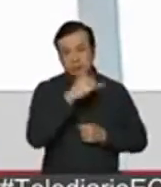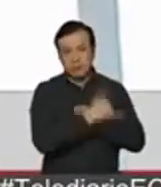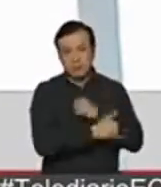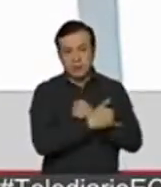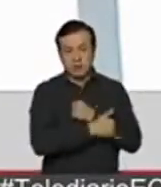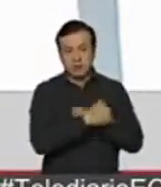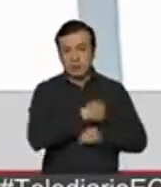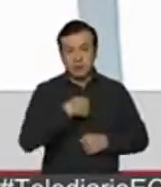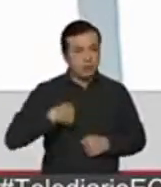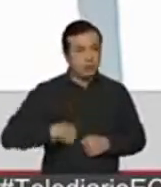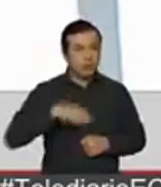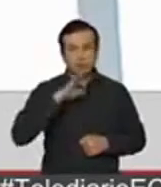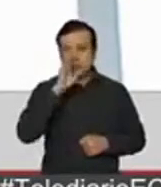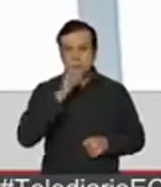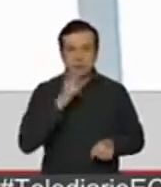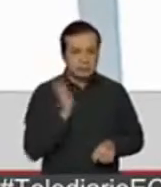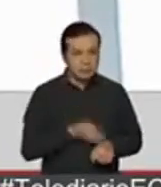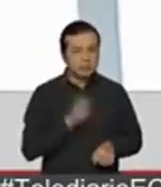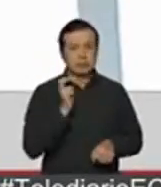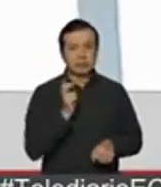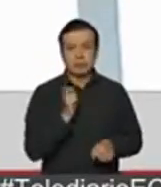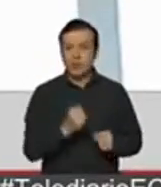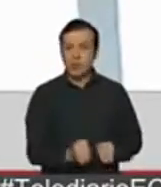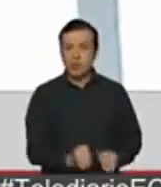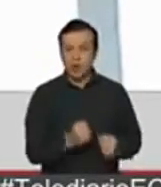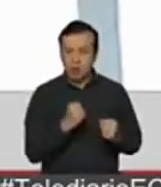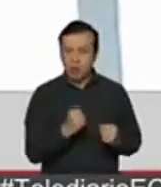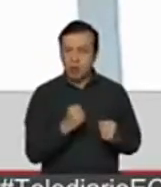negociadores chinos de ser duros